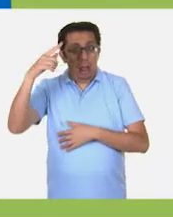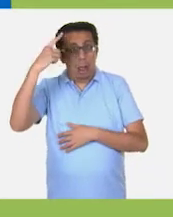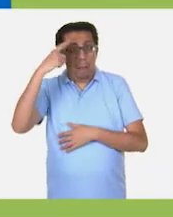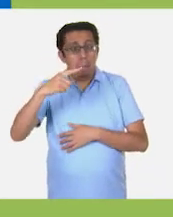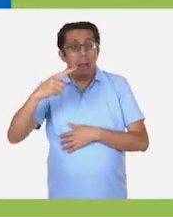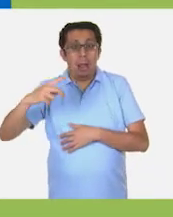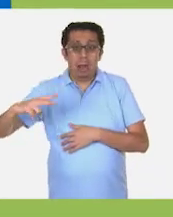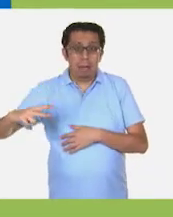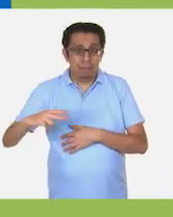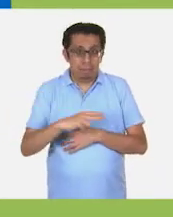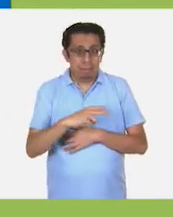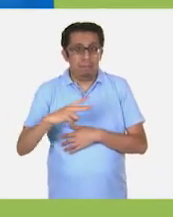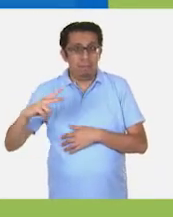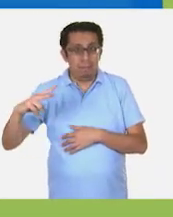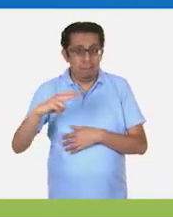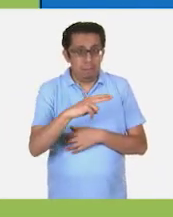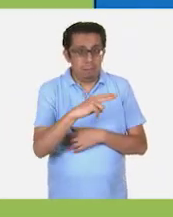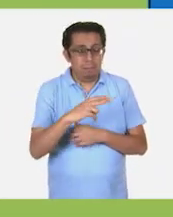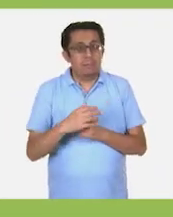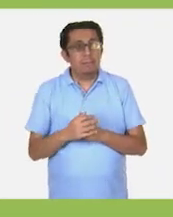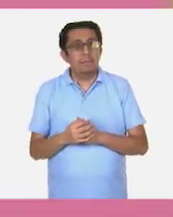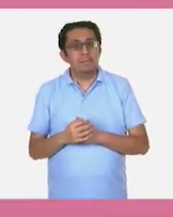las líneas marcadas.